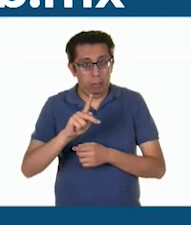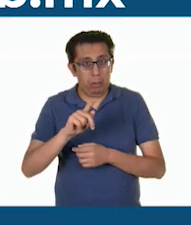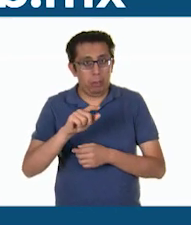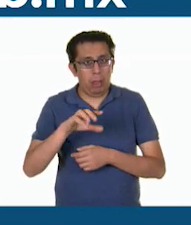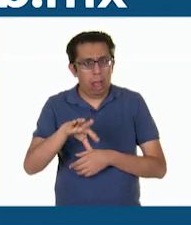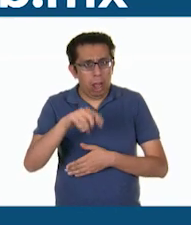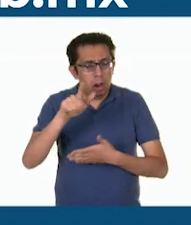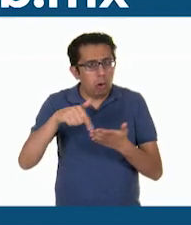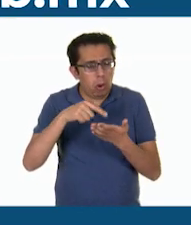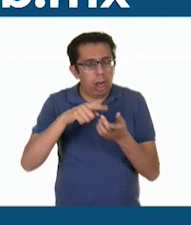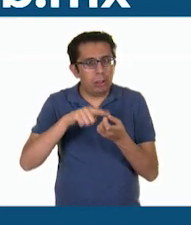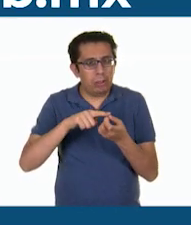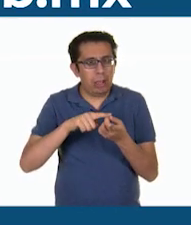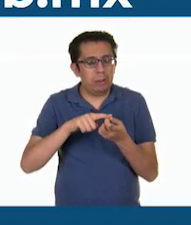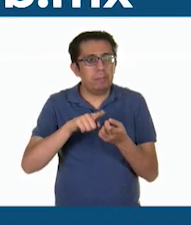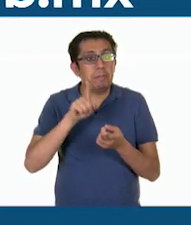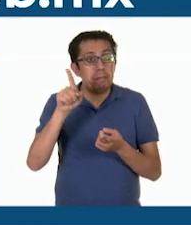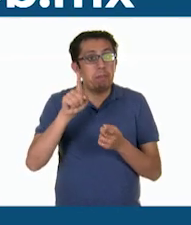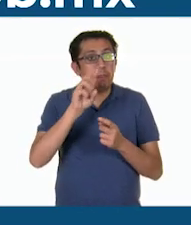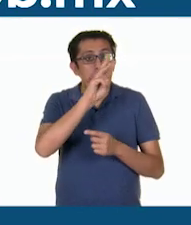la página